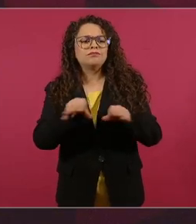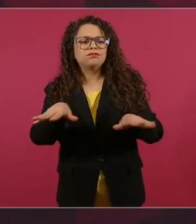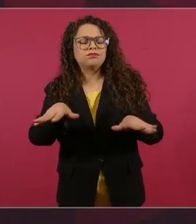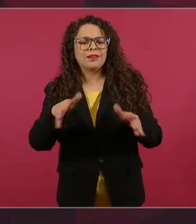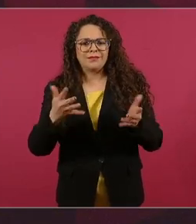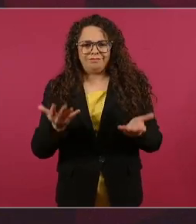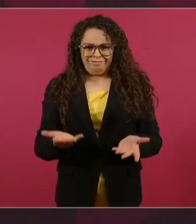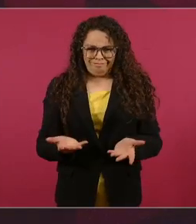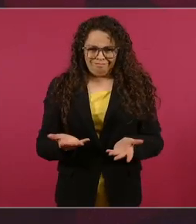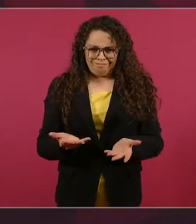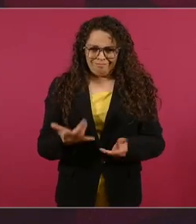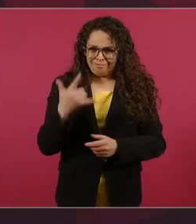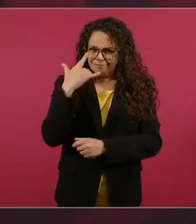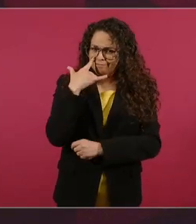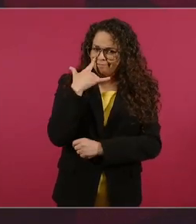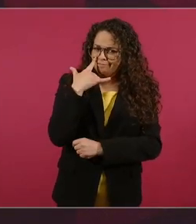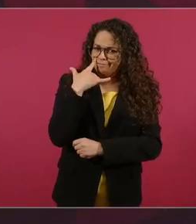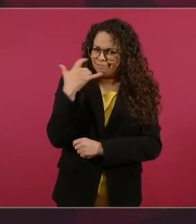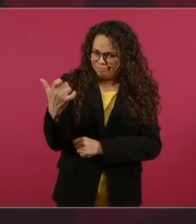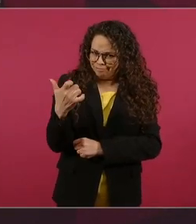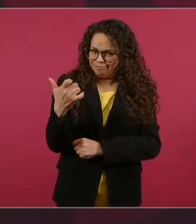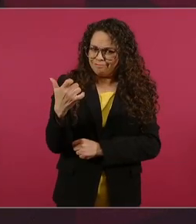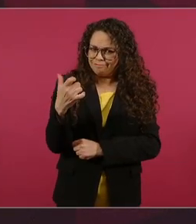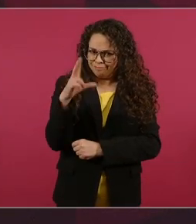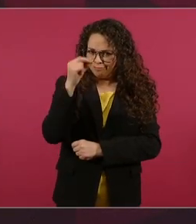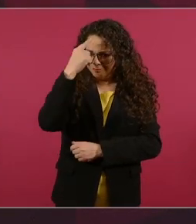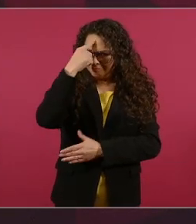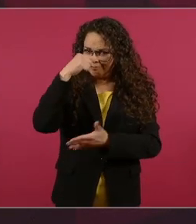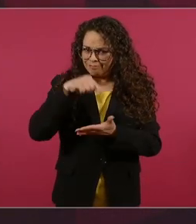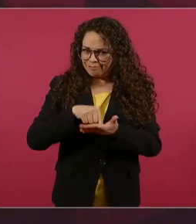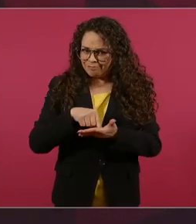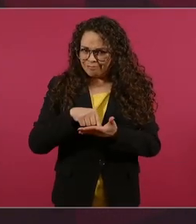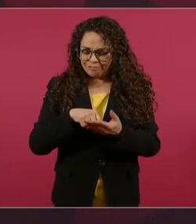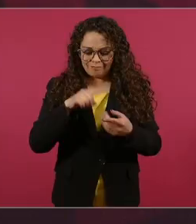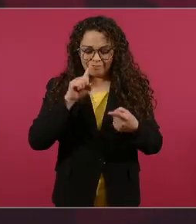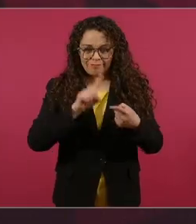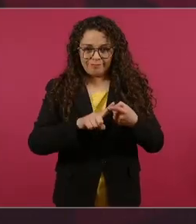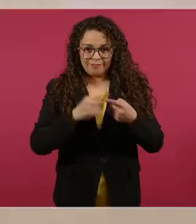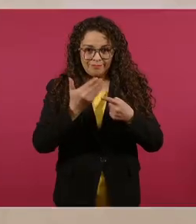que los dos casos de una u otra forma vinculados con la DEA.